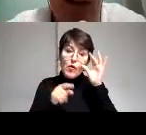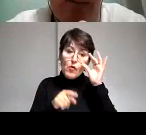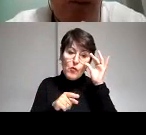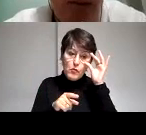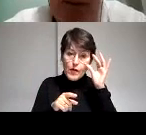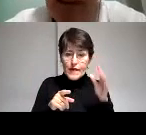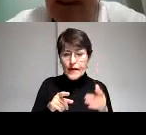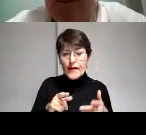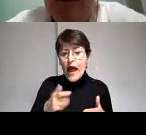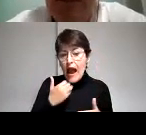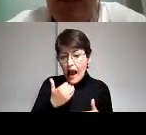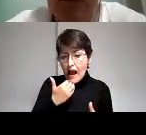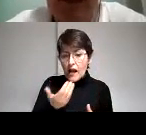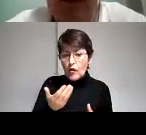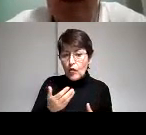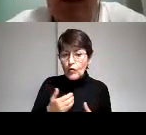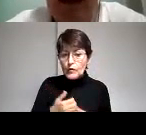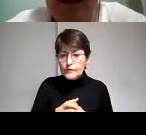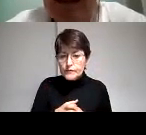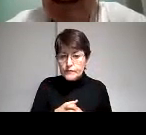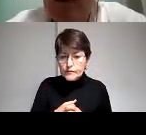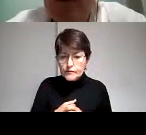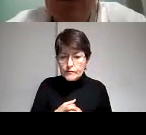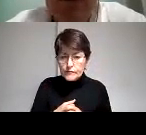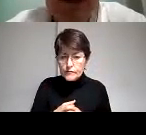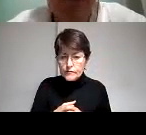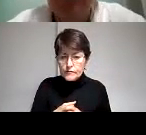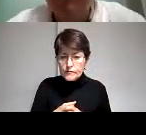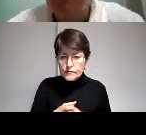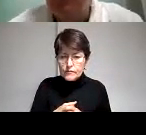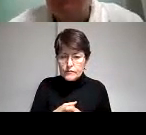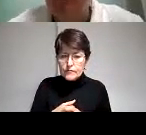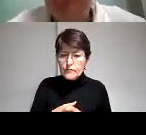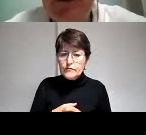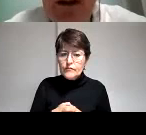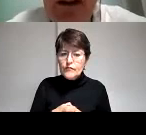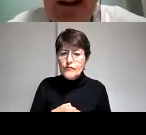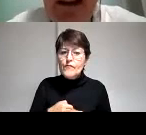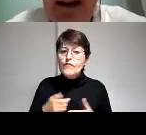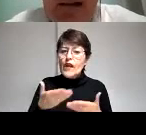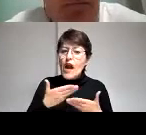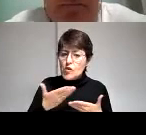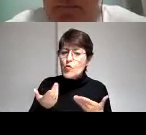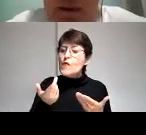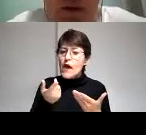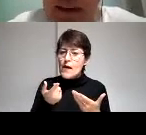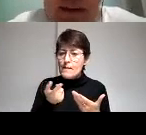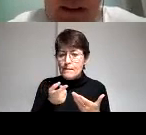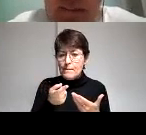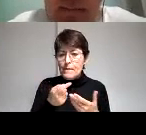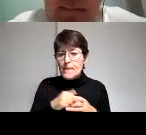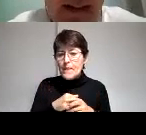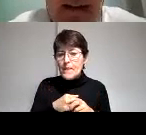un ánimo, simplemente un trastorno adaptativo, un trastorno del ánimo de poca duración así, podemos